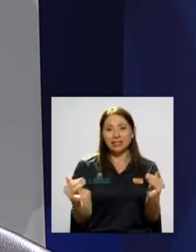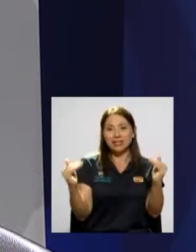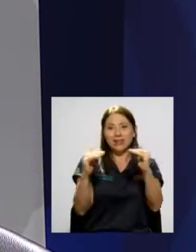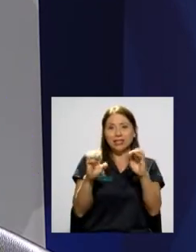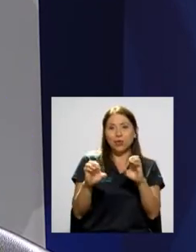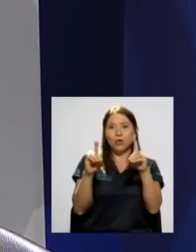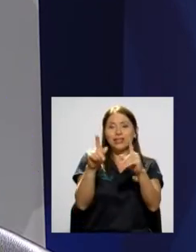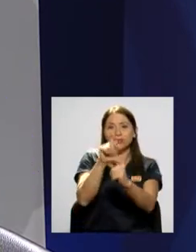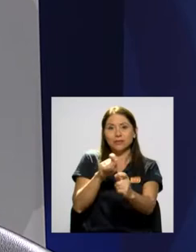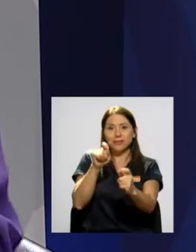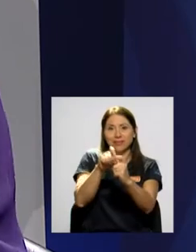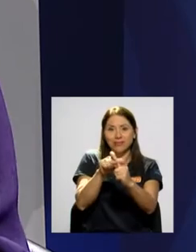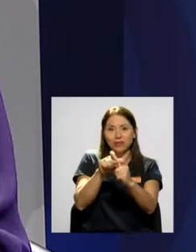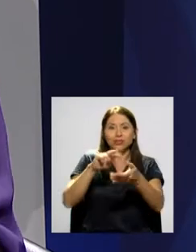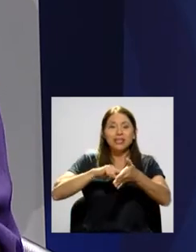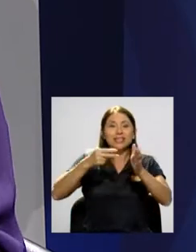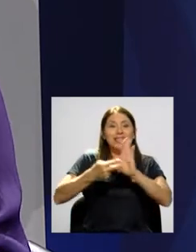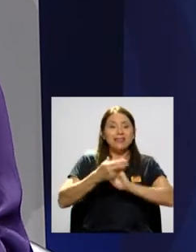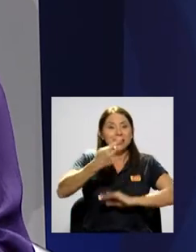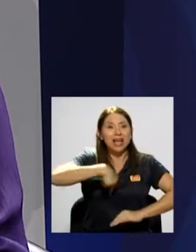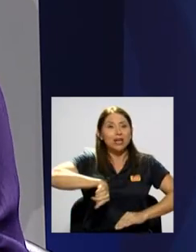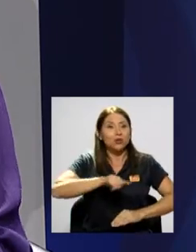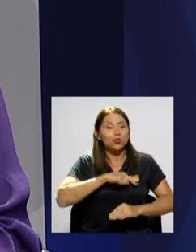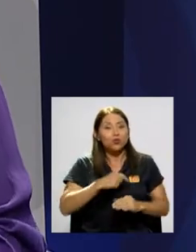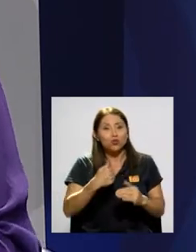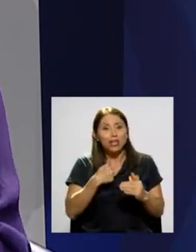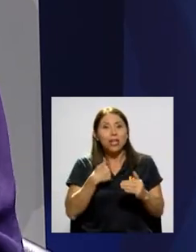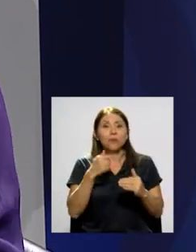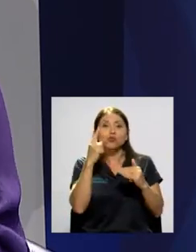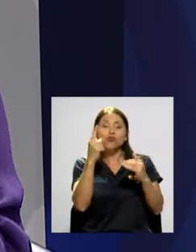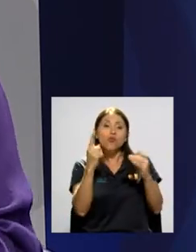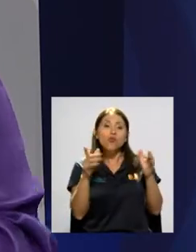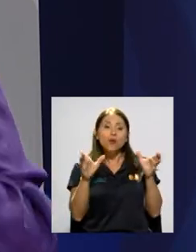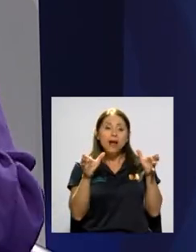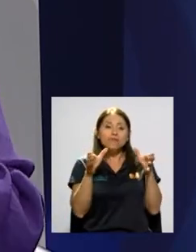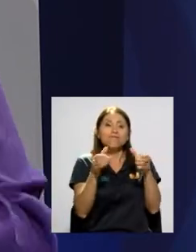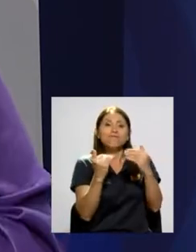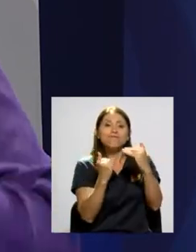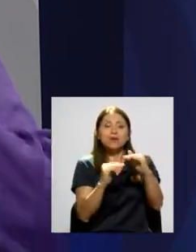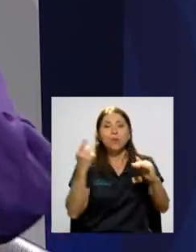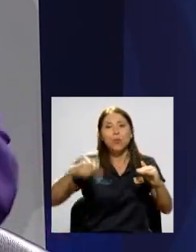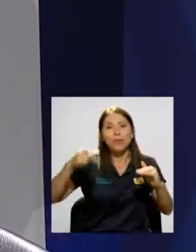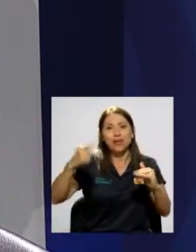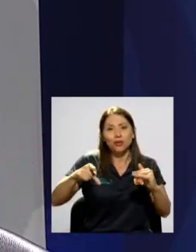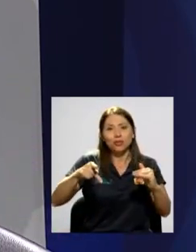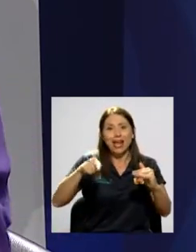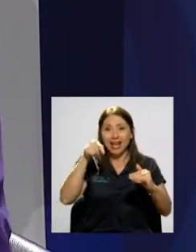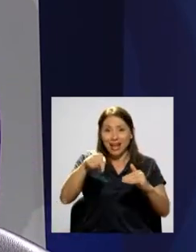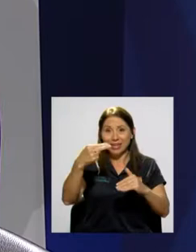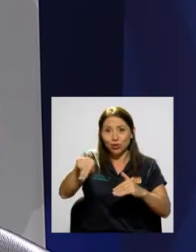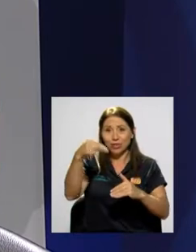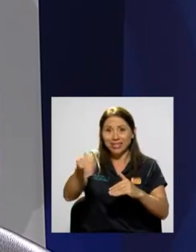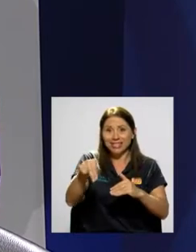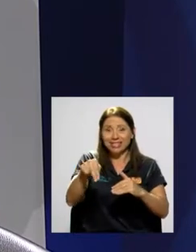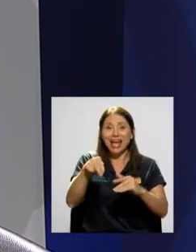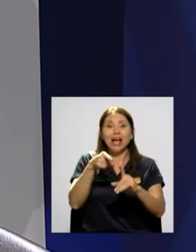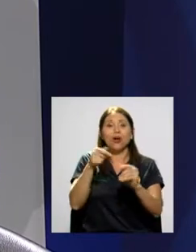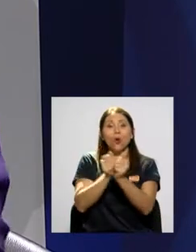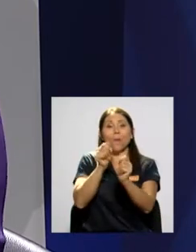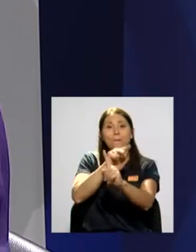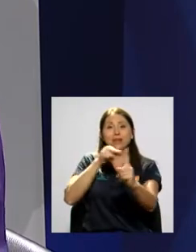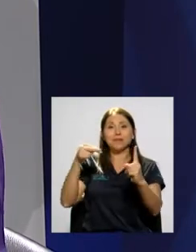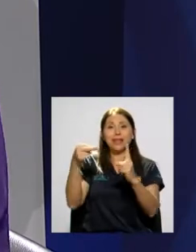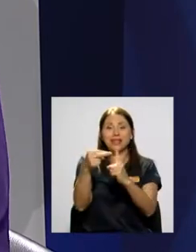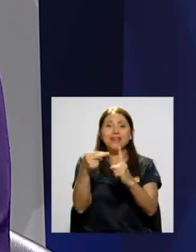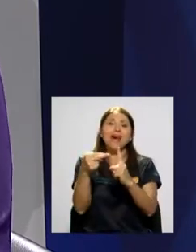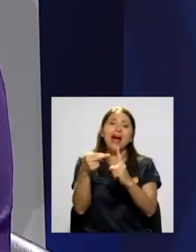cual nos hace caer en una cámara de eco muy peligrosa, en la cual producimos noticias desde una perspectiva que son consumidas por personas que comparten más o